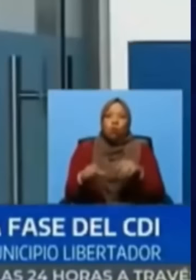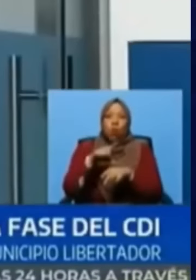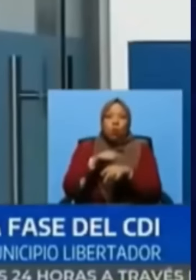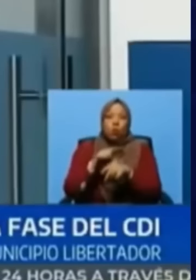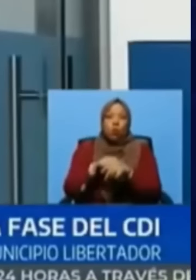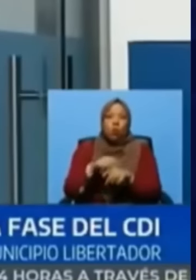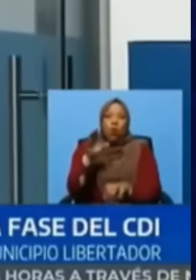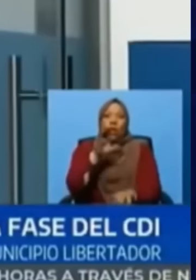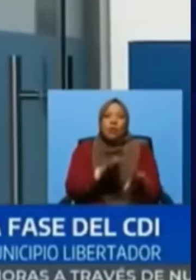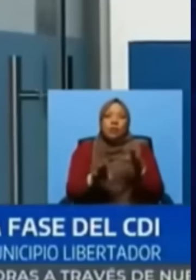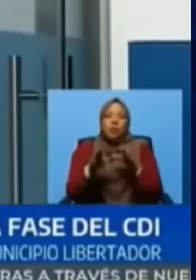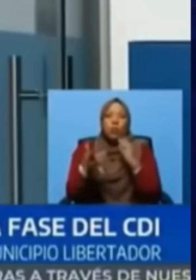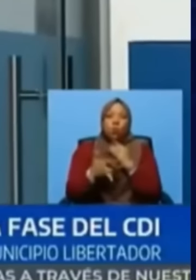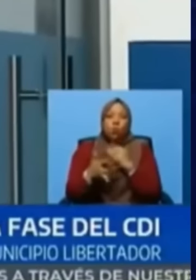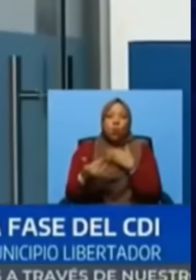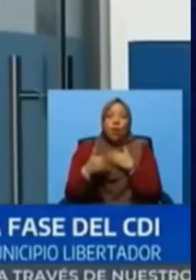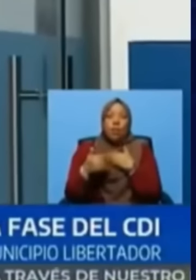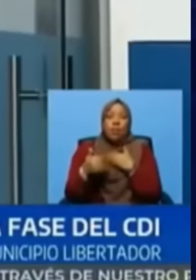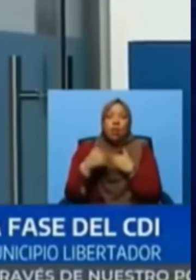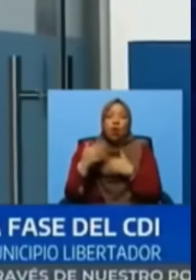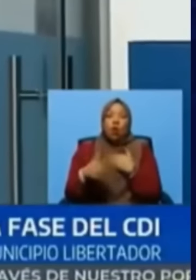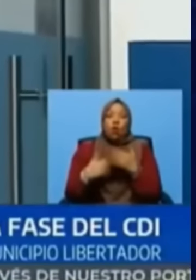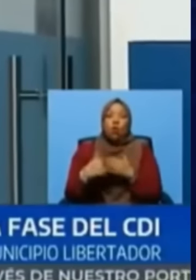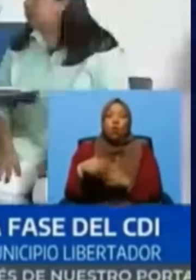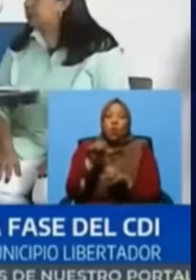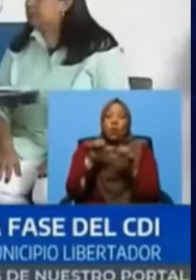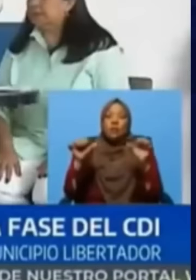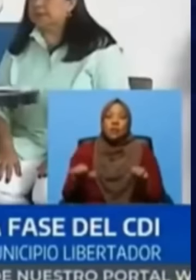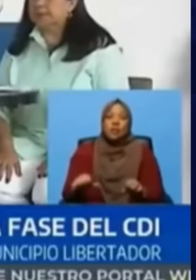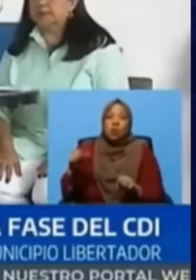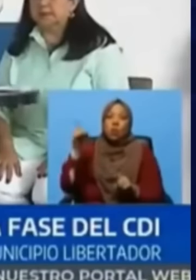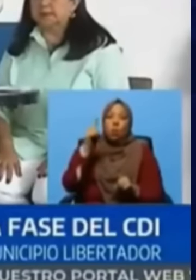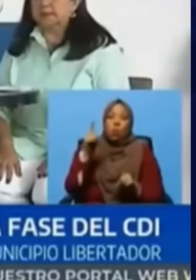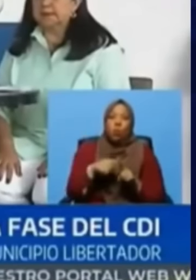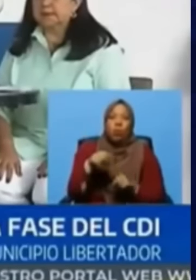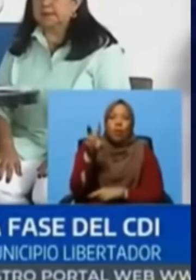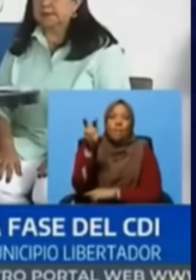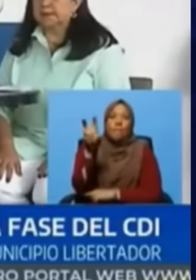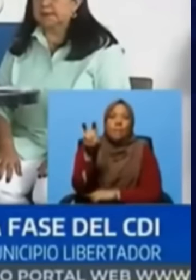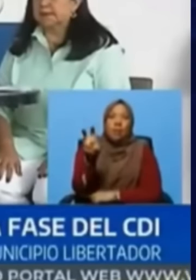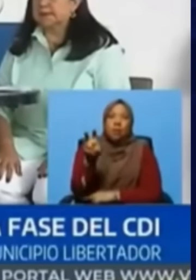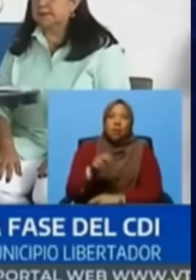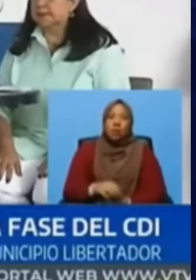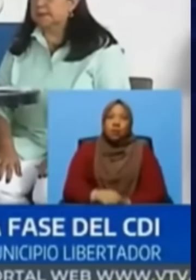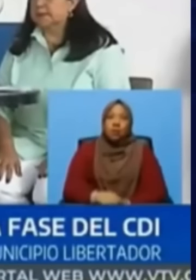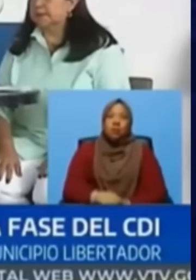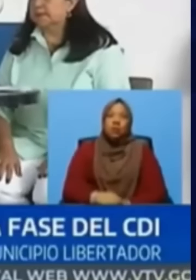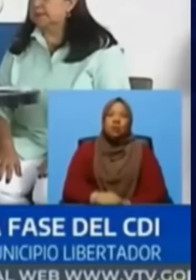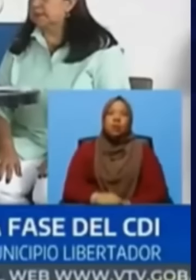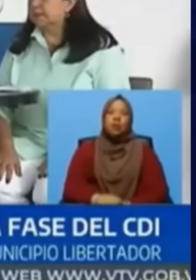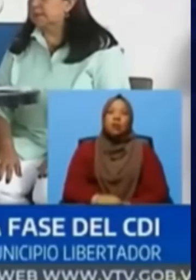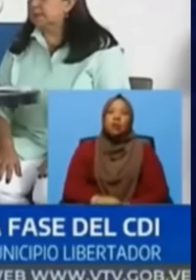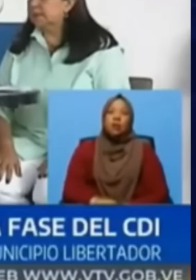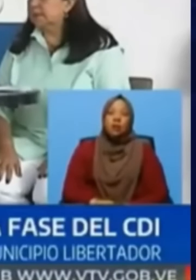propósito del ataque criminal fascista al sistema eléctrico el viernes ustedes se